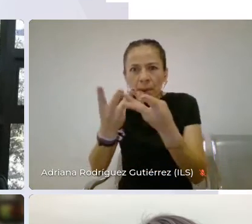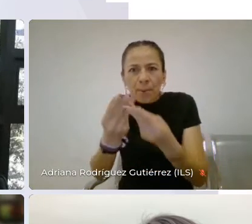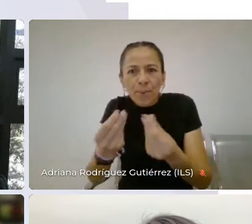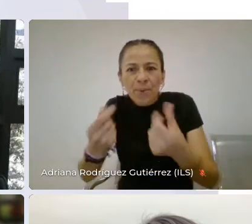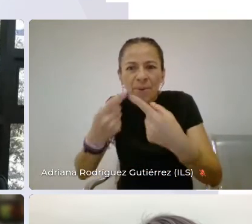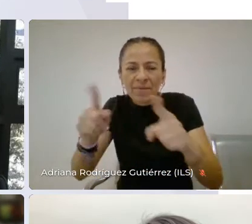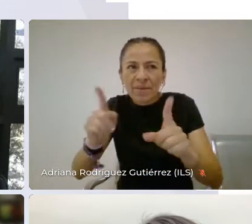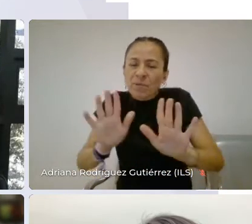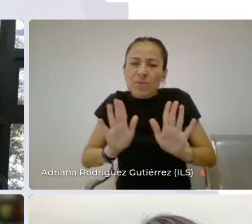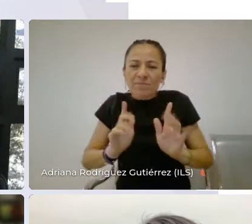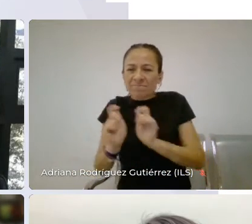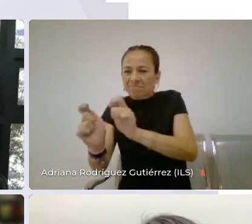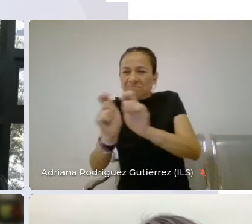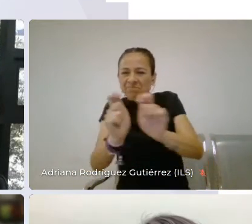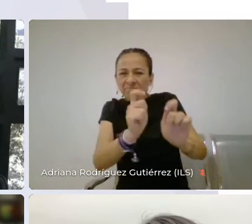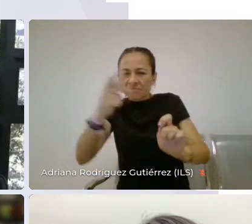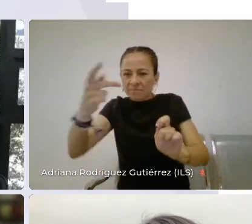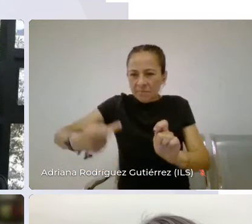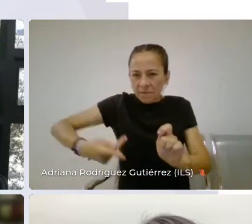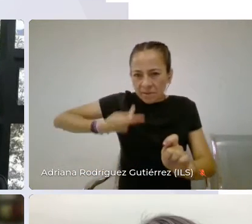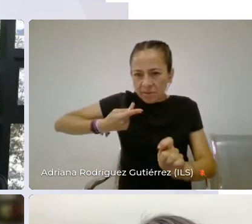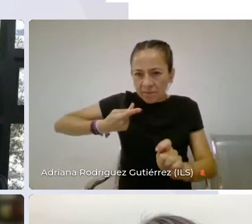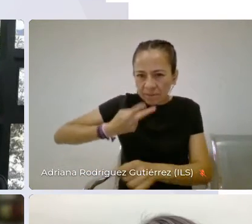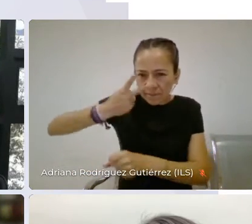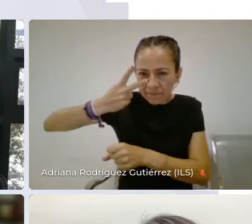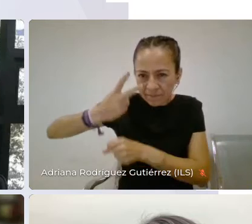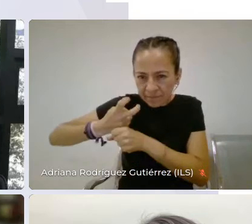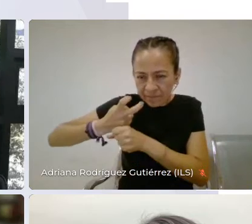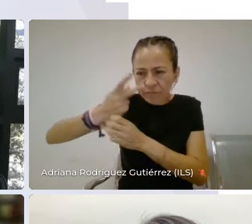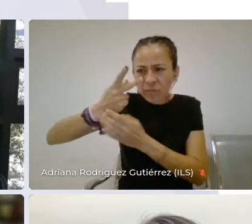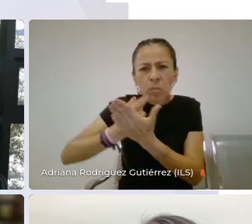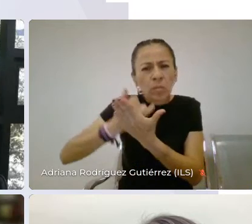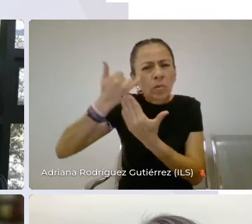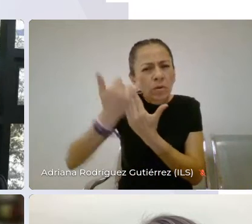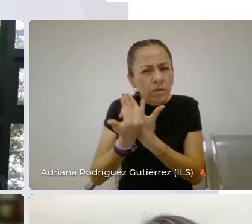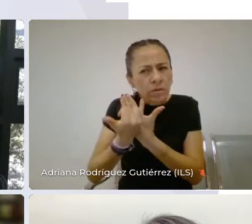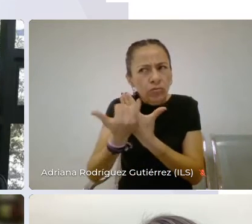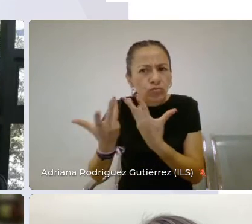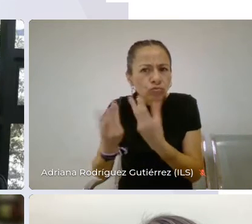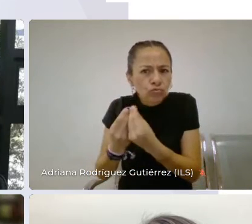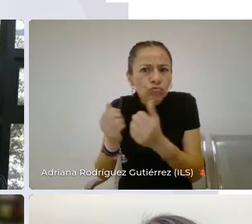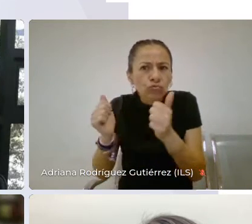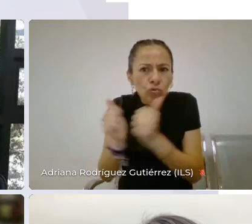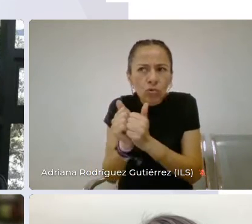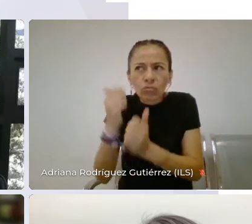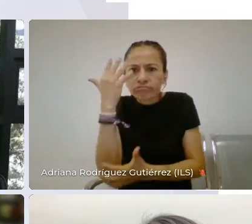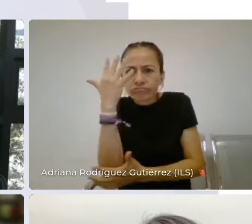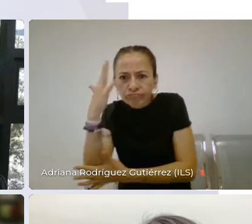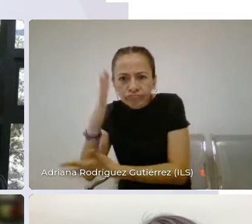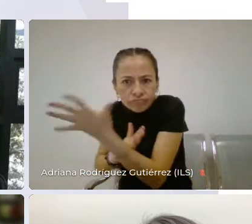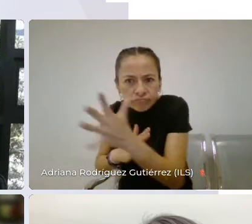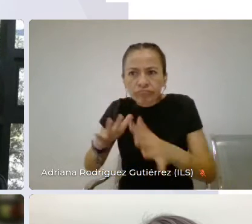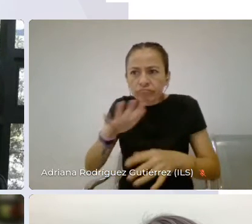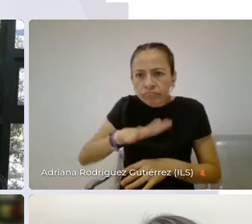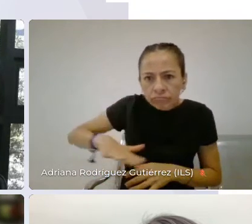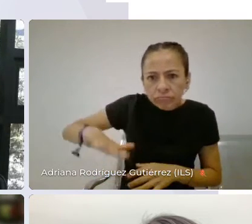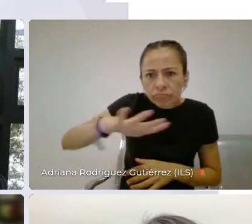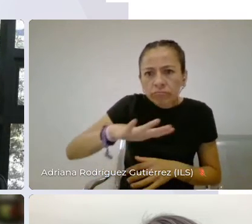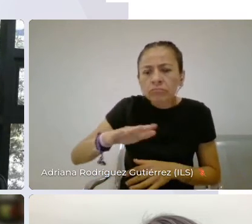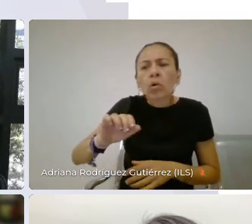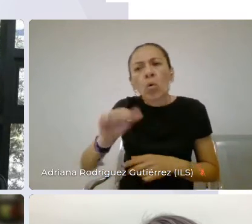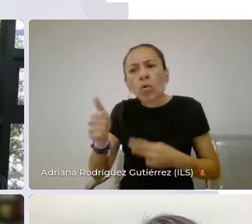pregunta. ¿Cómo los proyectos se integran en temas ambientales y cómo integran a las mujeres, pueblos indígenas, comunidades